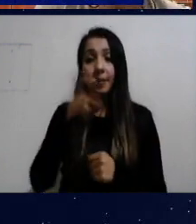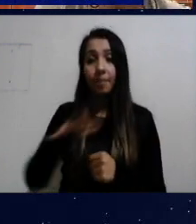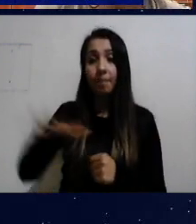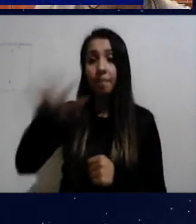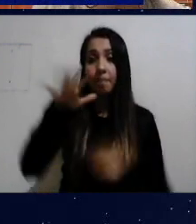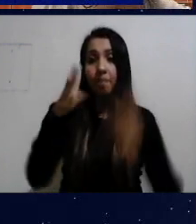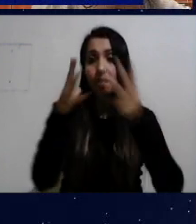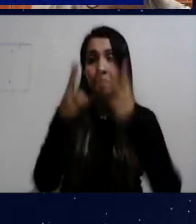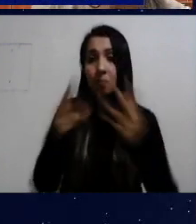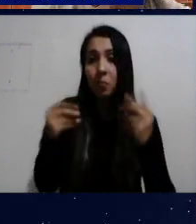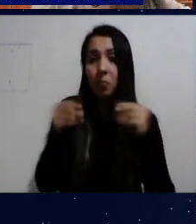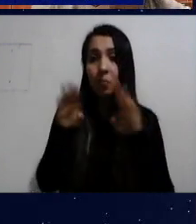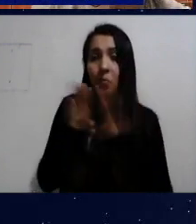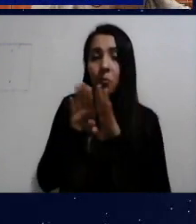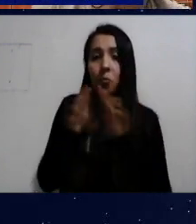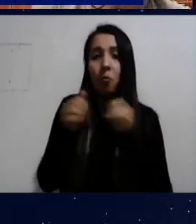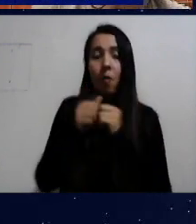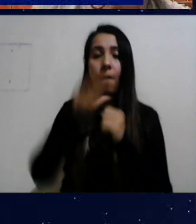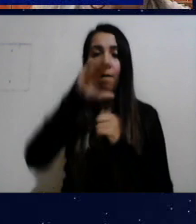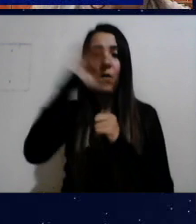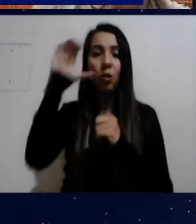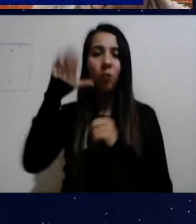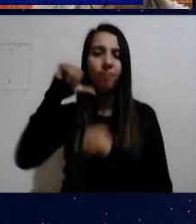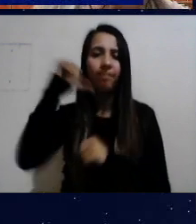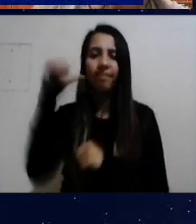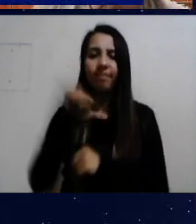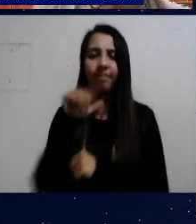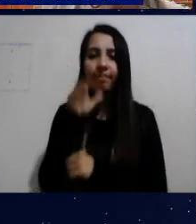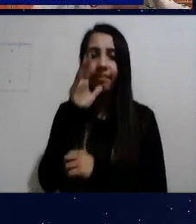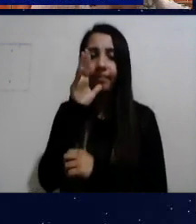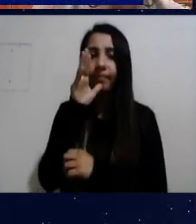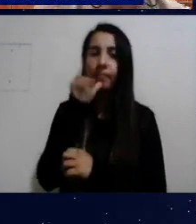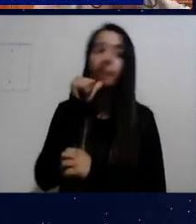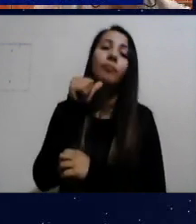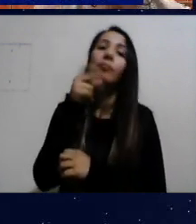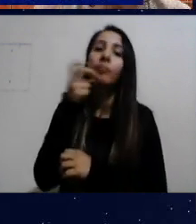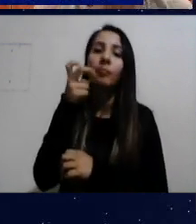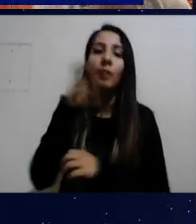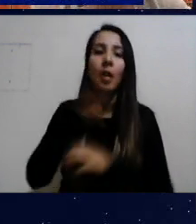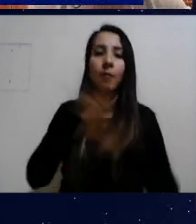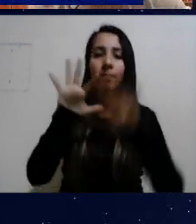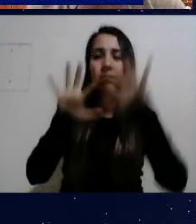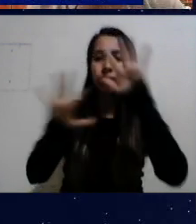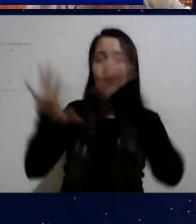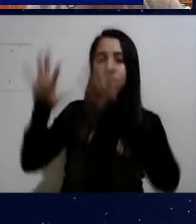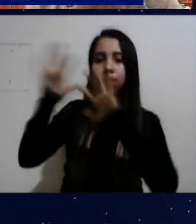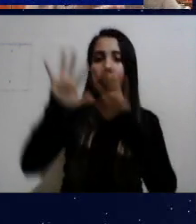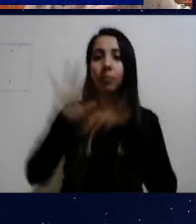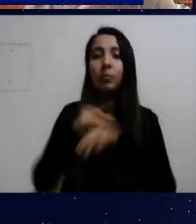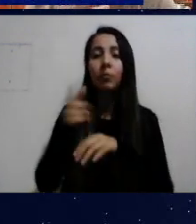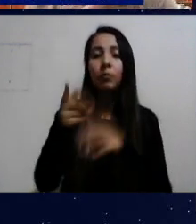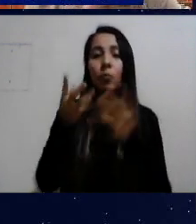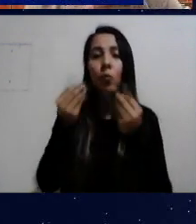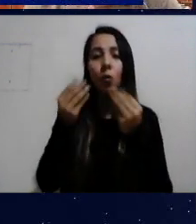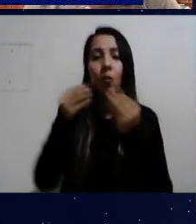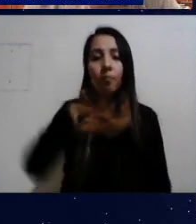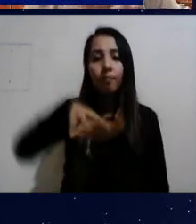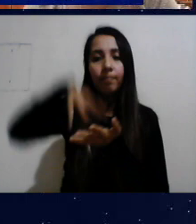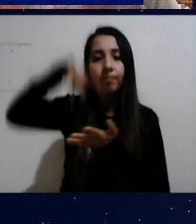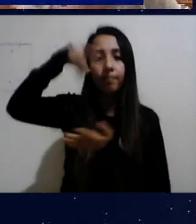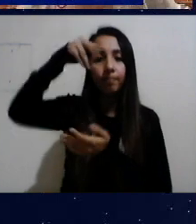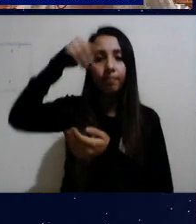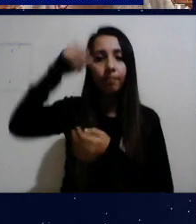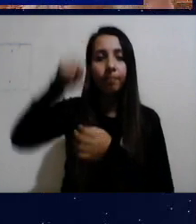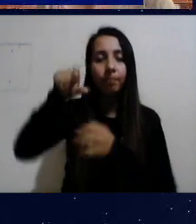imagen, y es una zona que está polarizada porque hay mucho polvo, y entonces con la polarización podríamos no solo